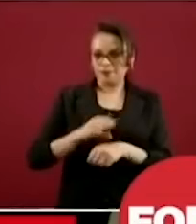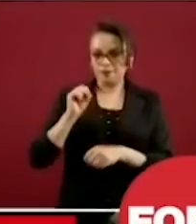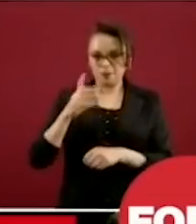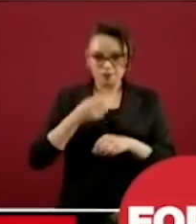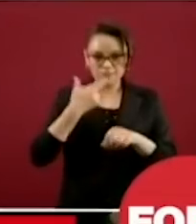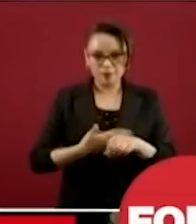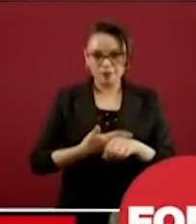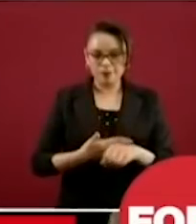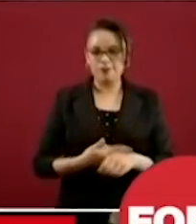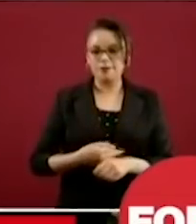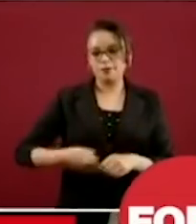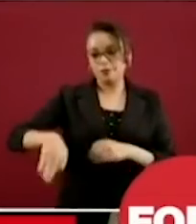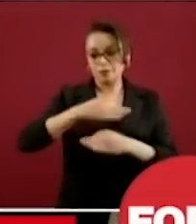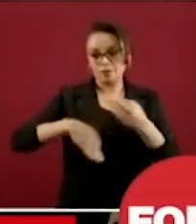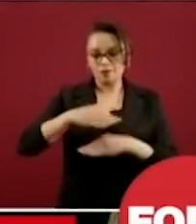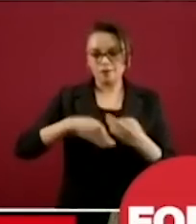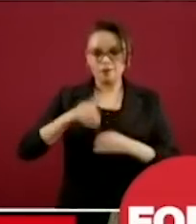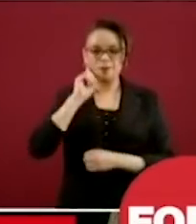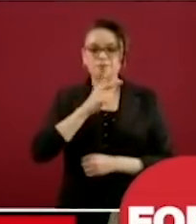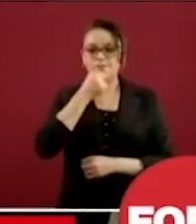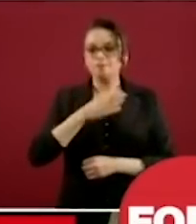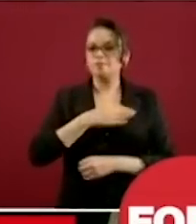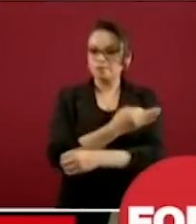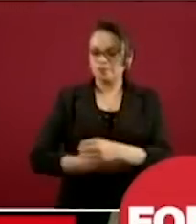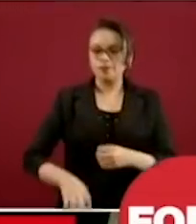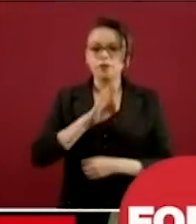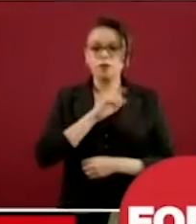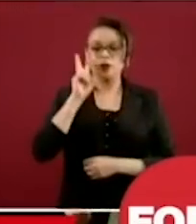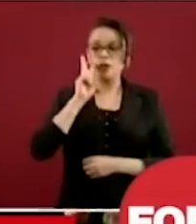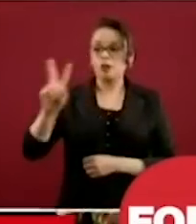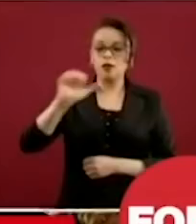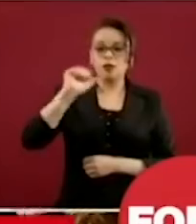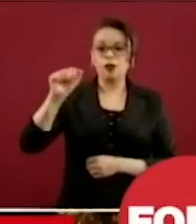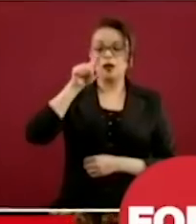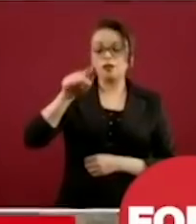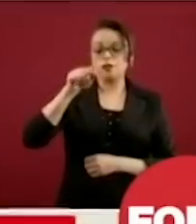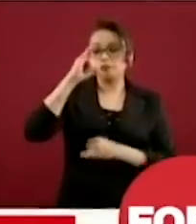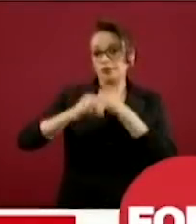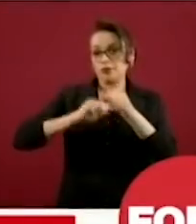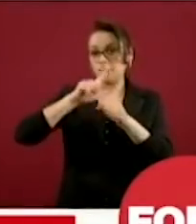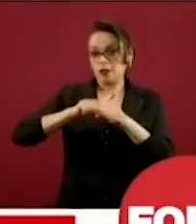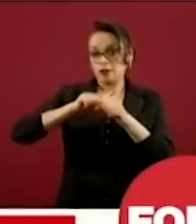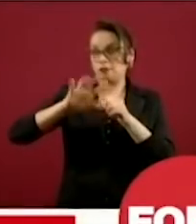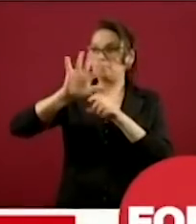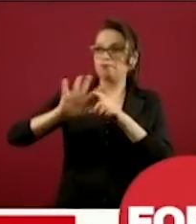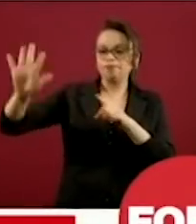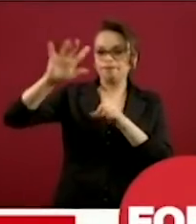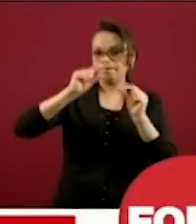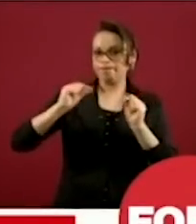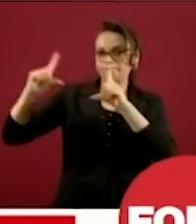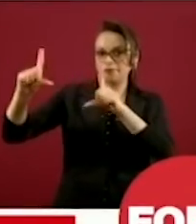todos. Como podemos ver, el panorama internacional, y si todos los días vamos enfocándonos en